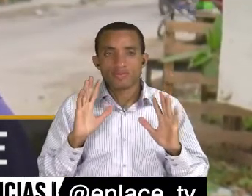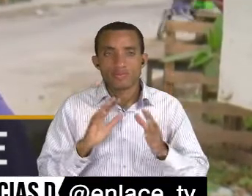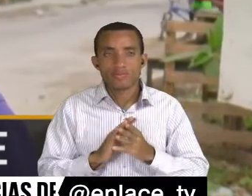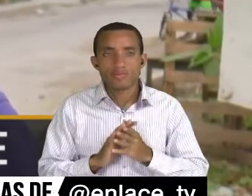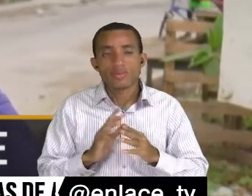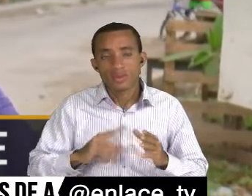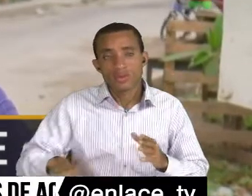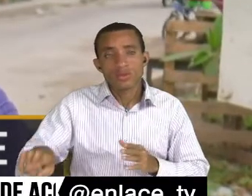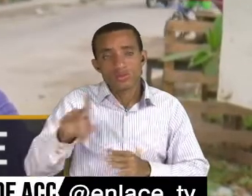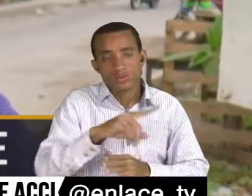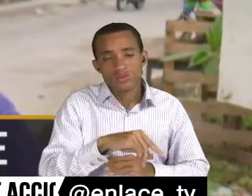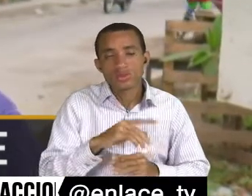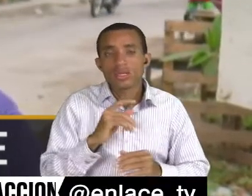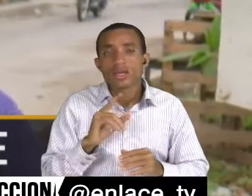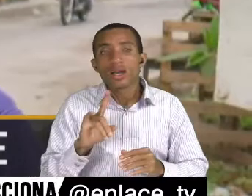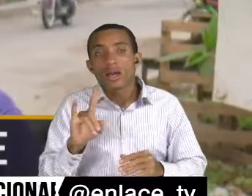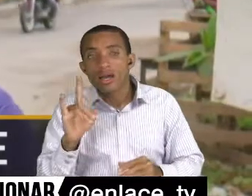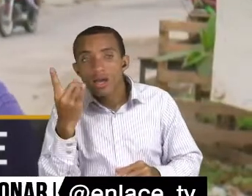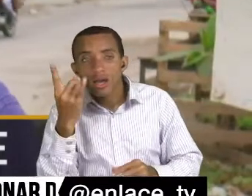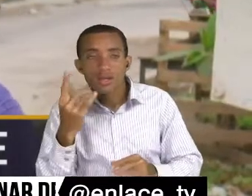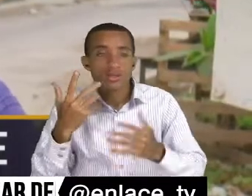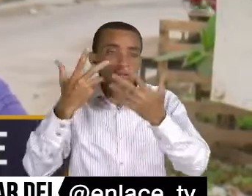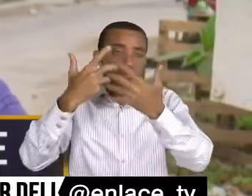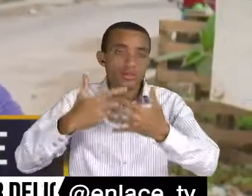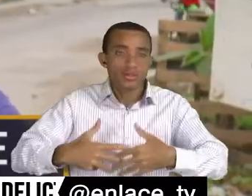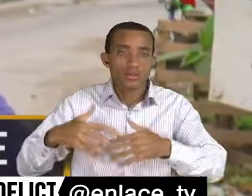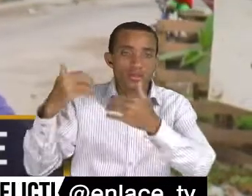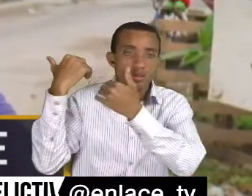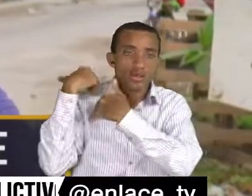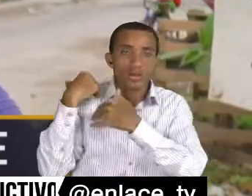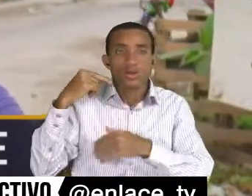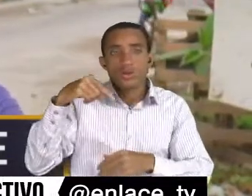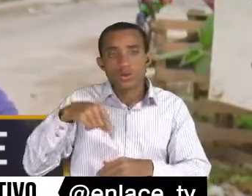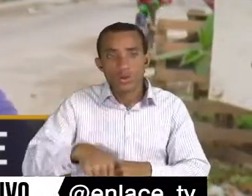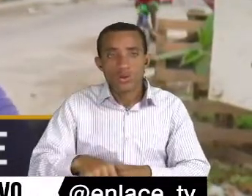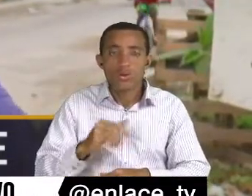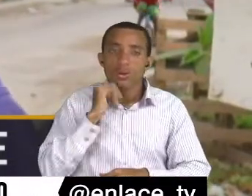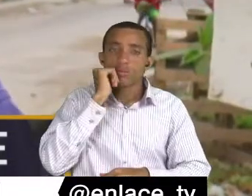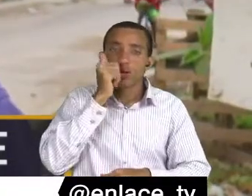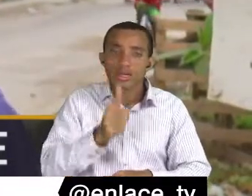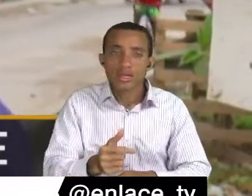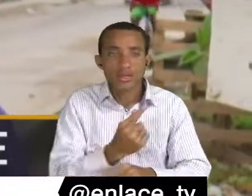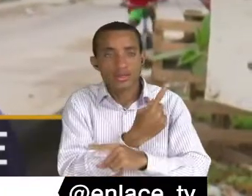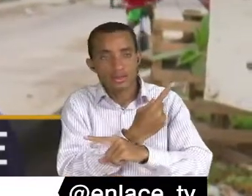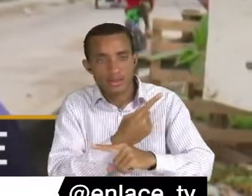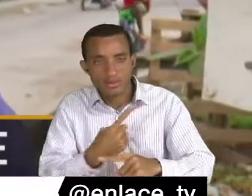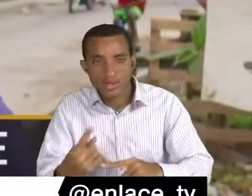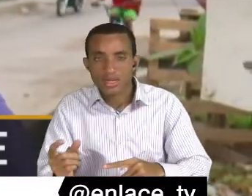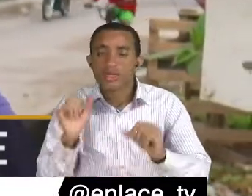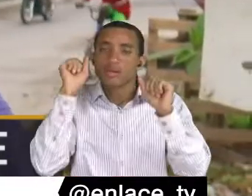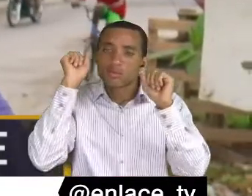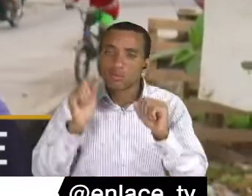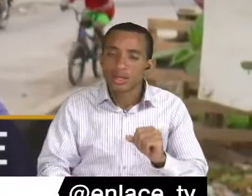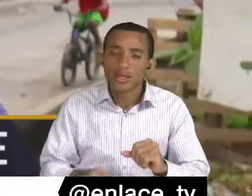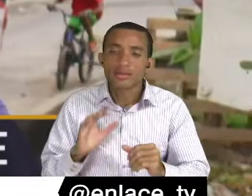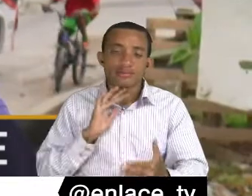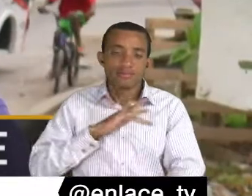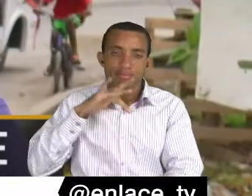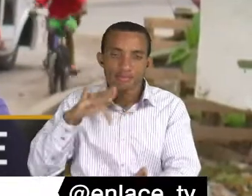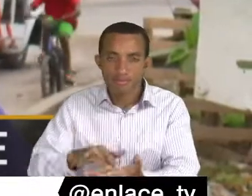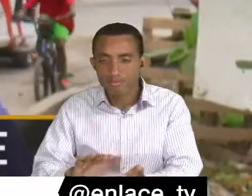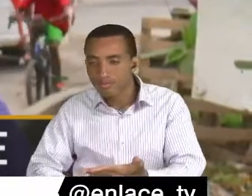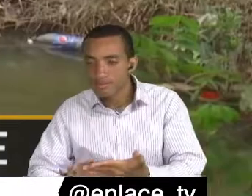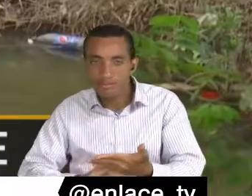ustedes alguna empresa se pronuncie, ojalá no sea hoy, pero que sea mañana o dentro de alguna semana, pero que se pronuncie, hacer el mantenimiento y el